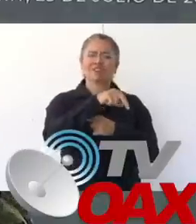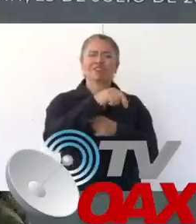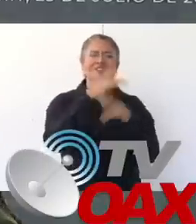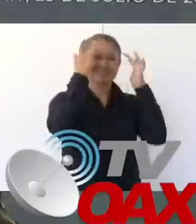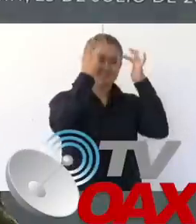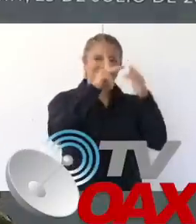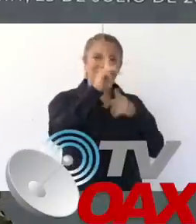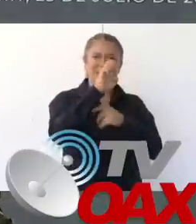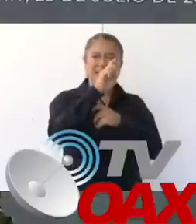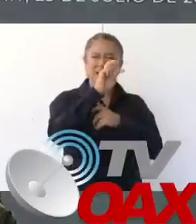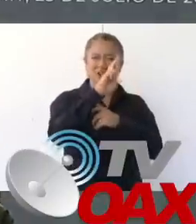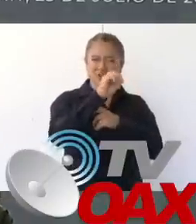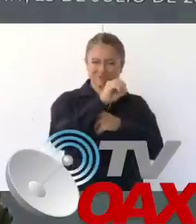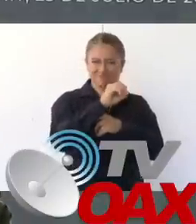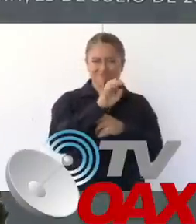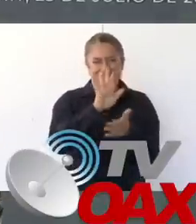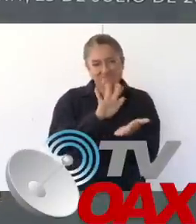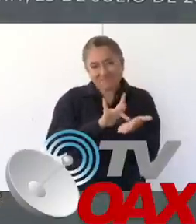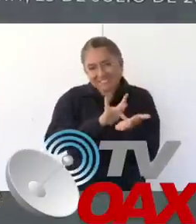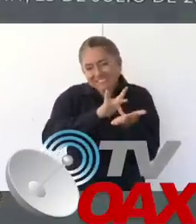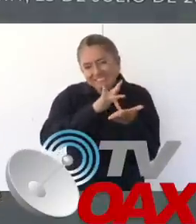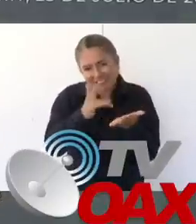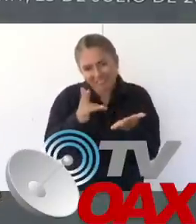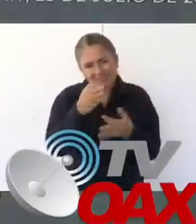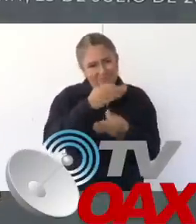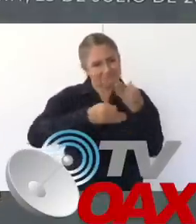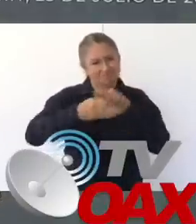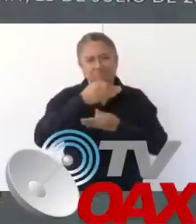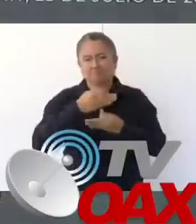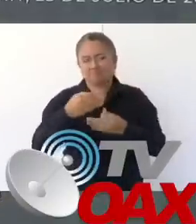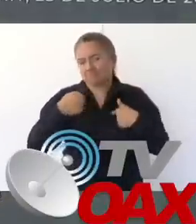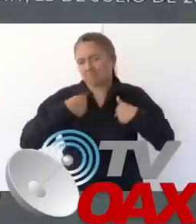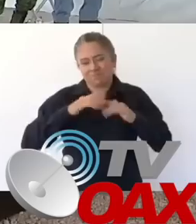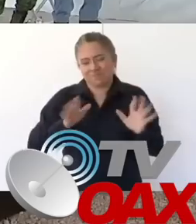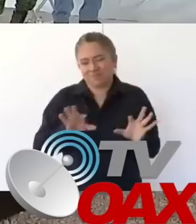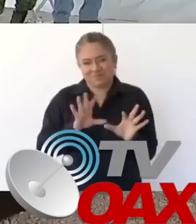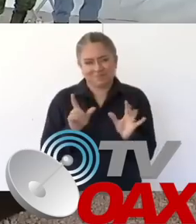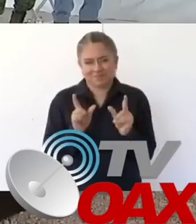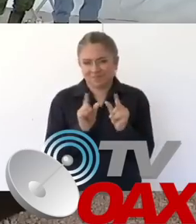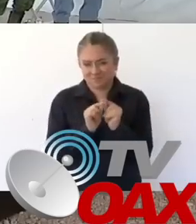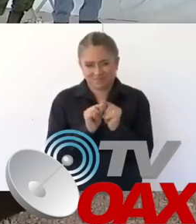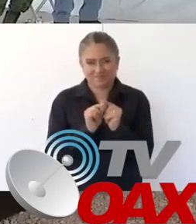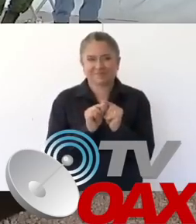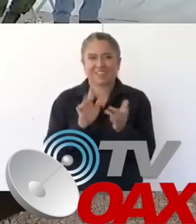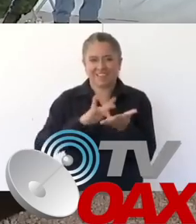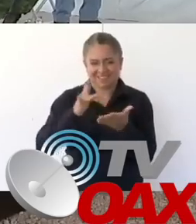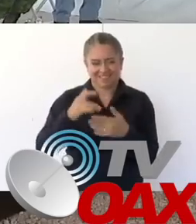Agradezco a todos y pues seguimos a sus órdenes, señor. Gracias.